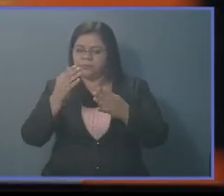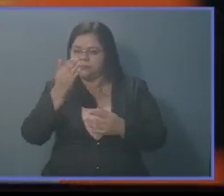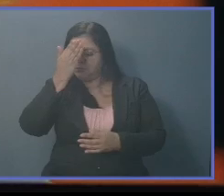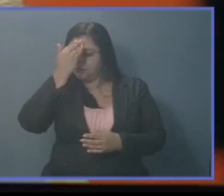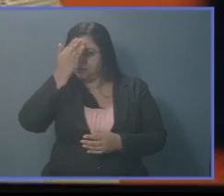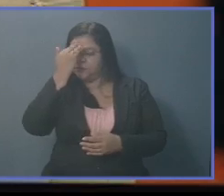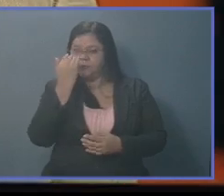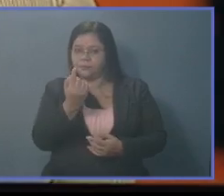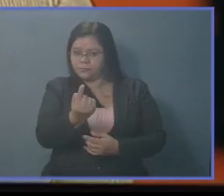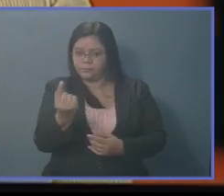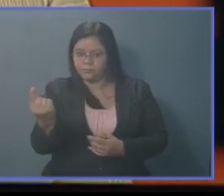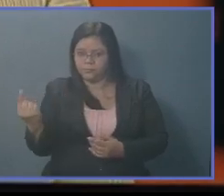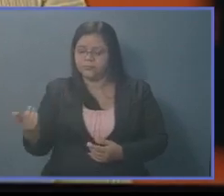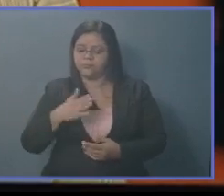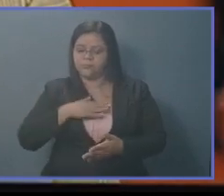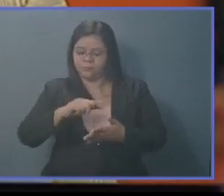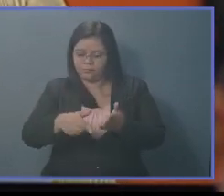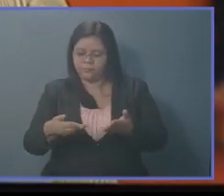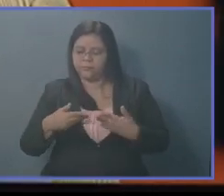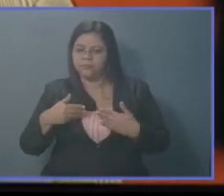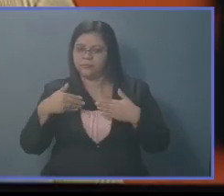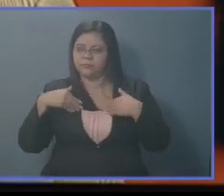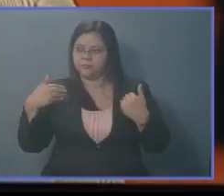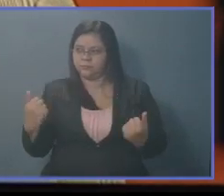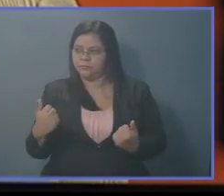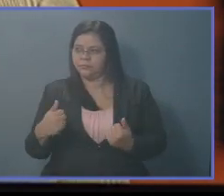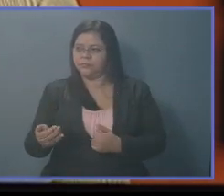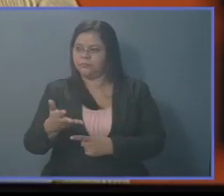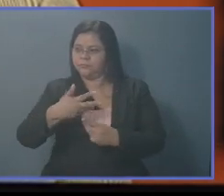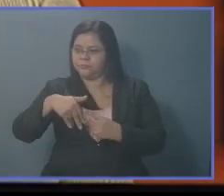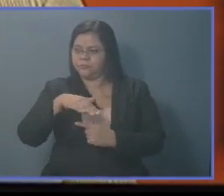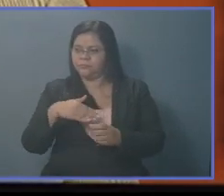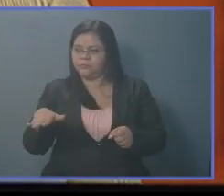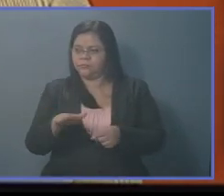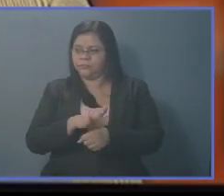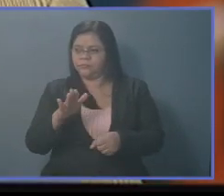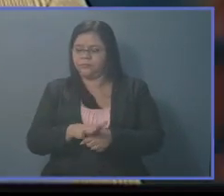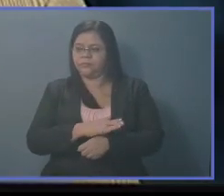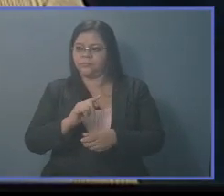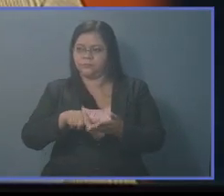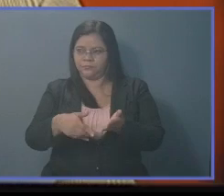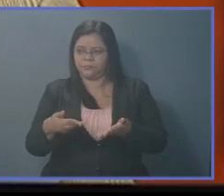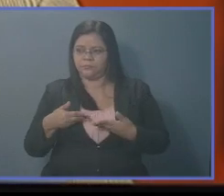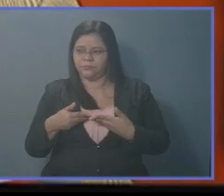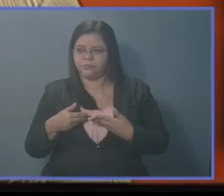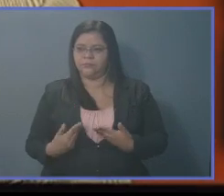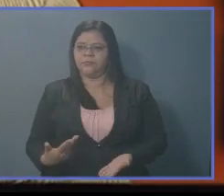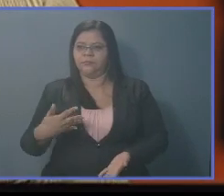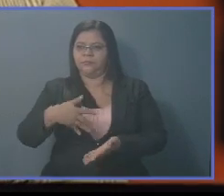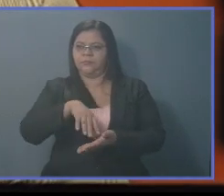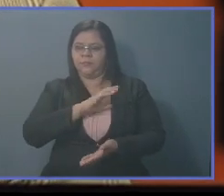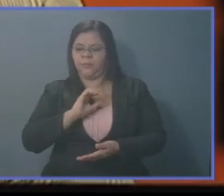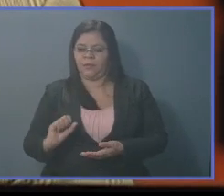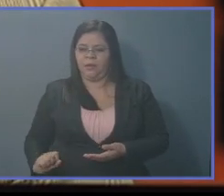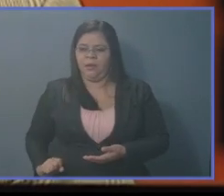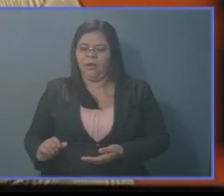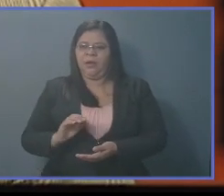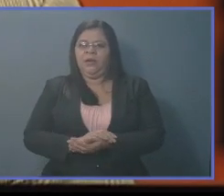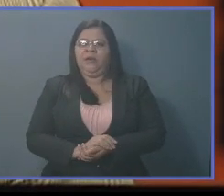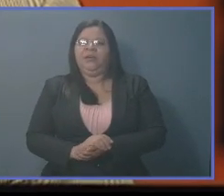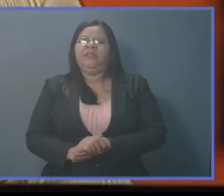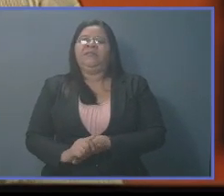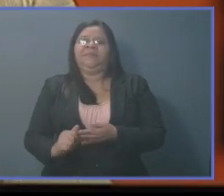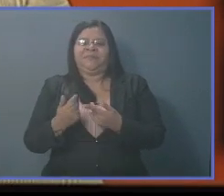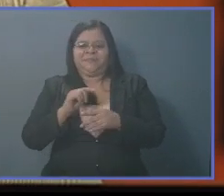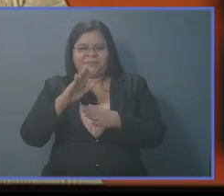a la salud, estando obligado a garantizar las condiciones necesarias para satisfacer dicho derecho a la población. Por ello, debe adoptar